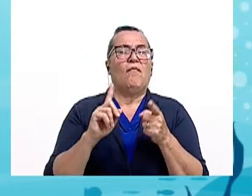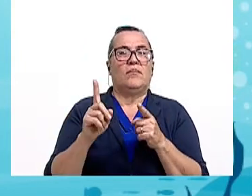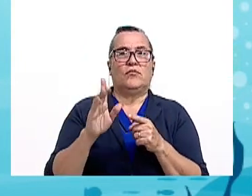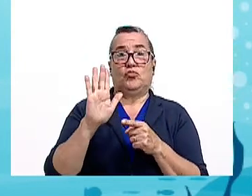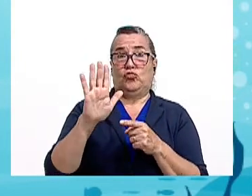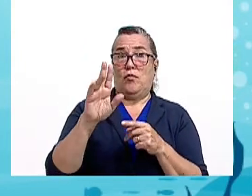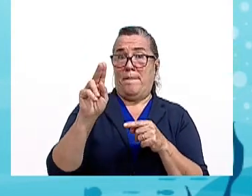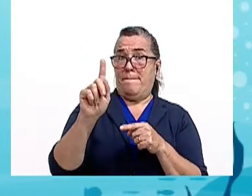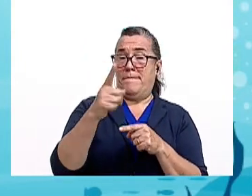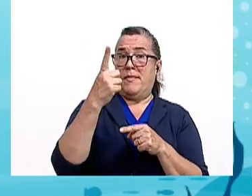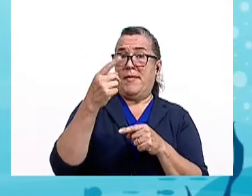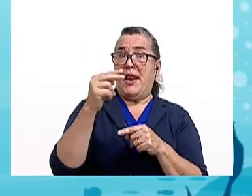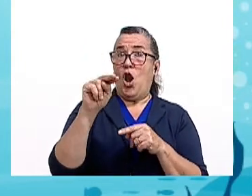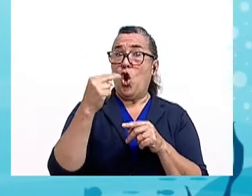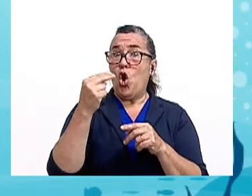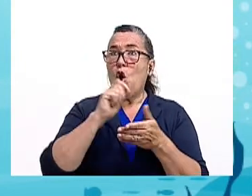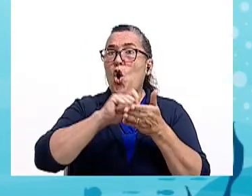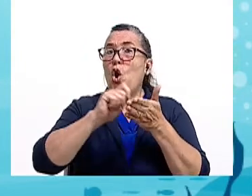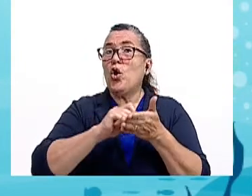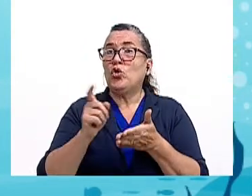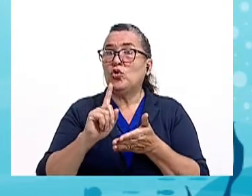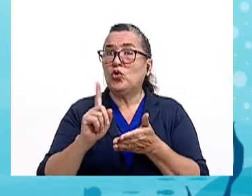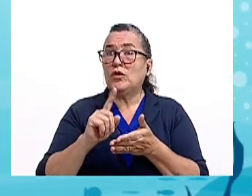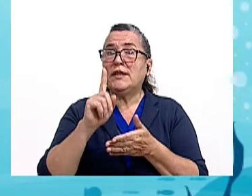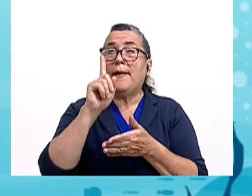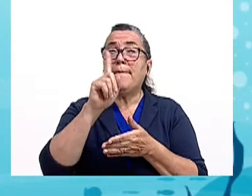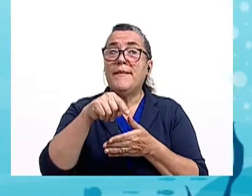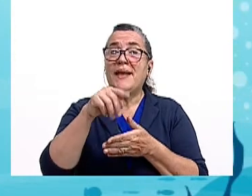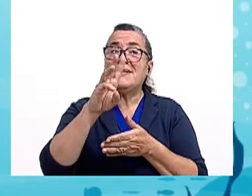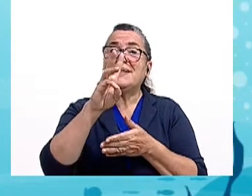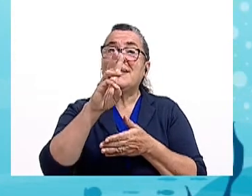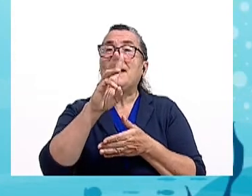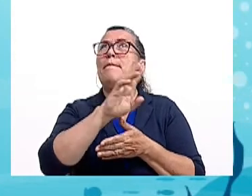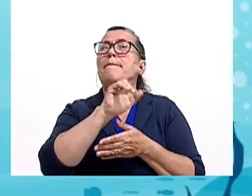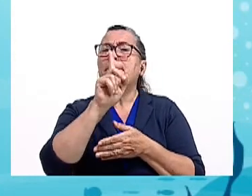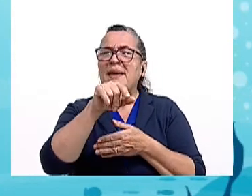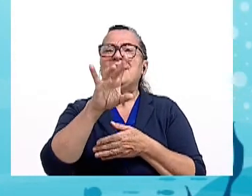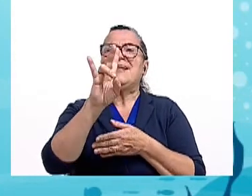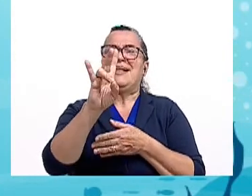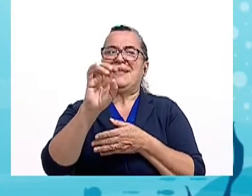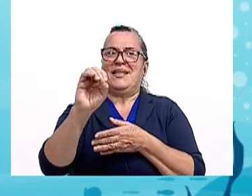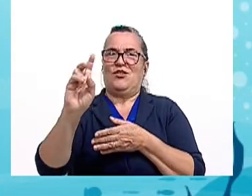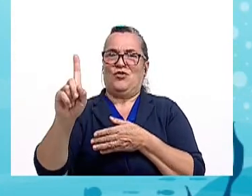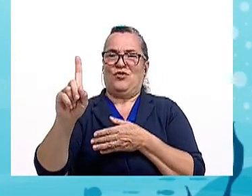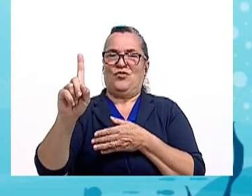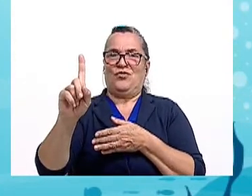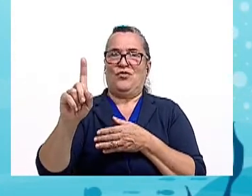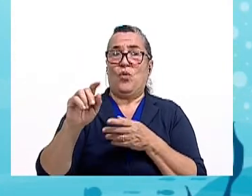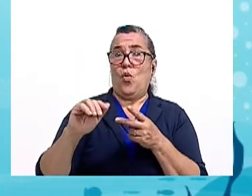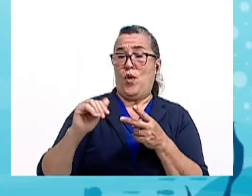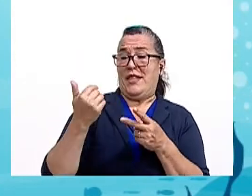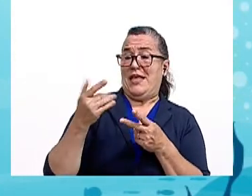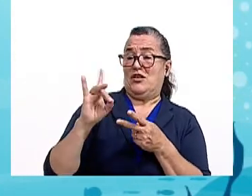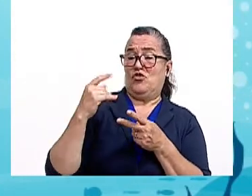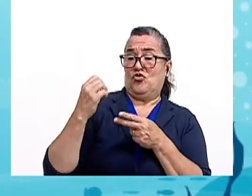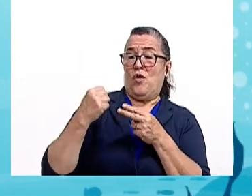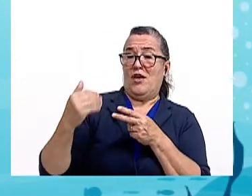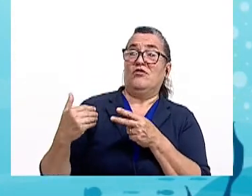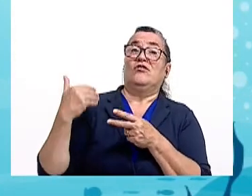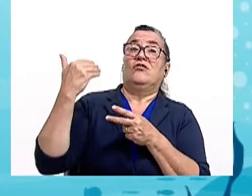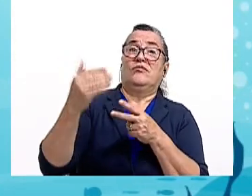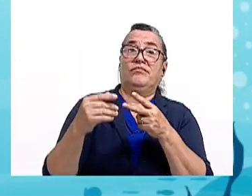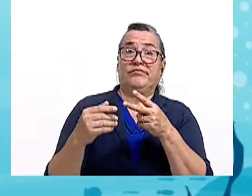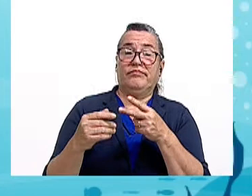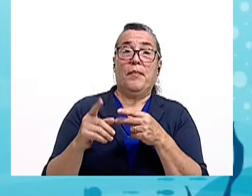primera novela la escribió en el año 1701 y 18 años después,